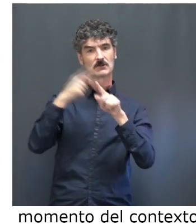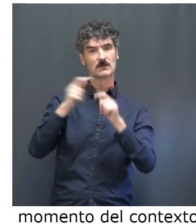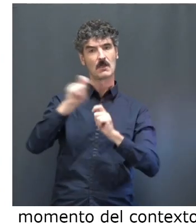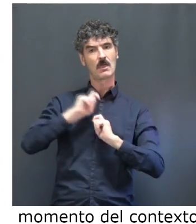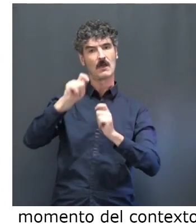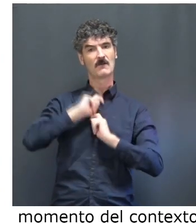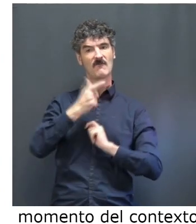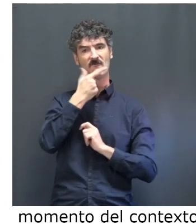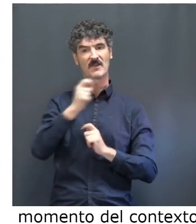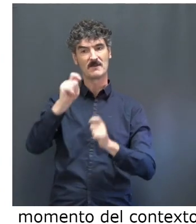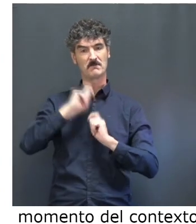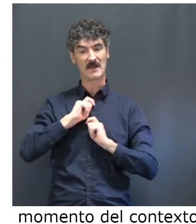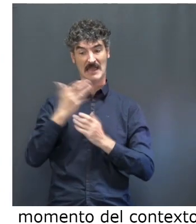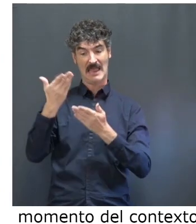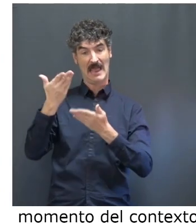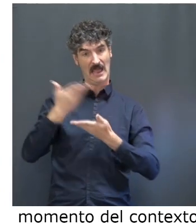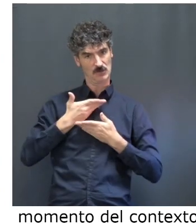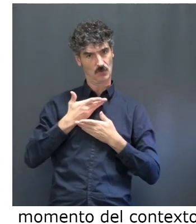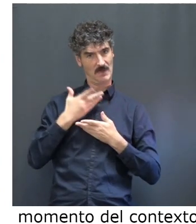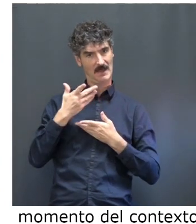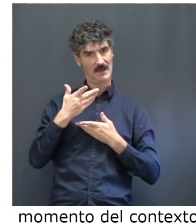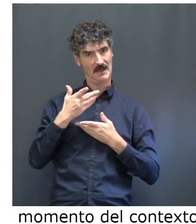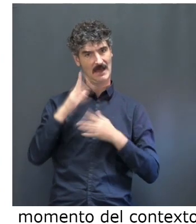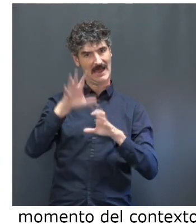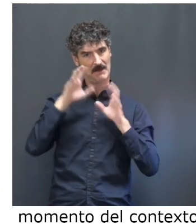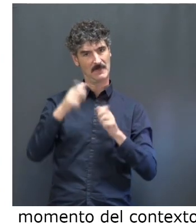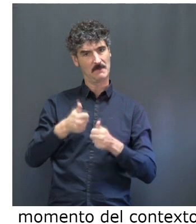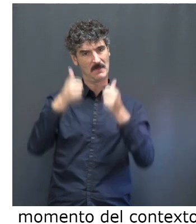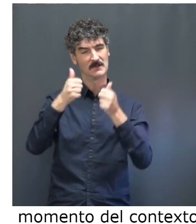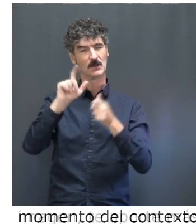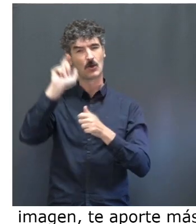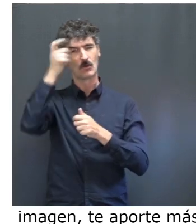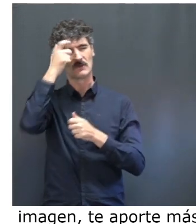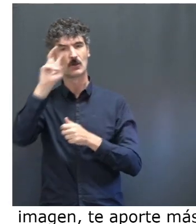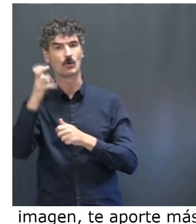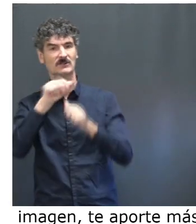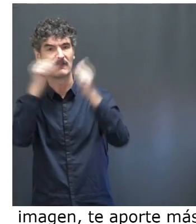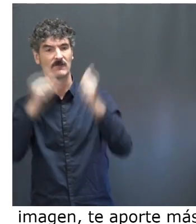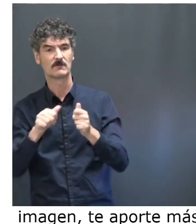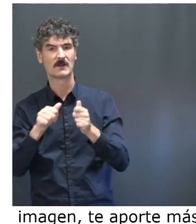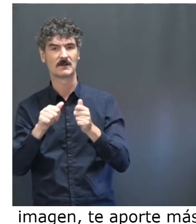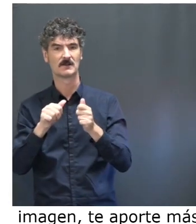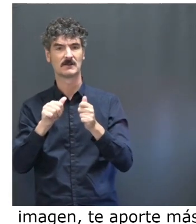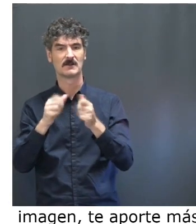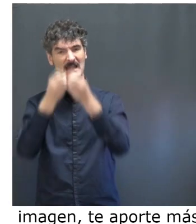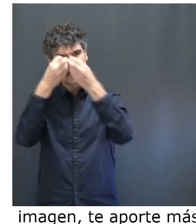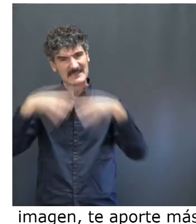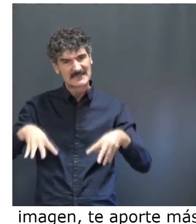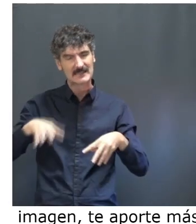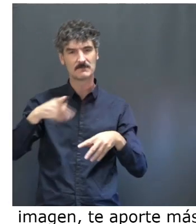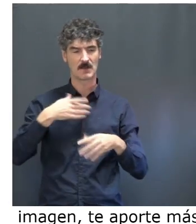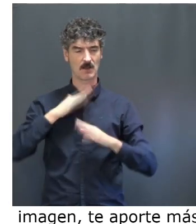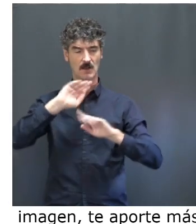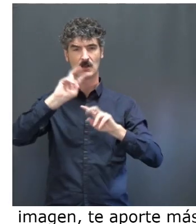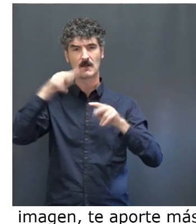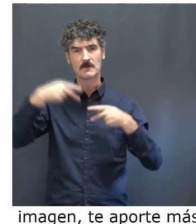sea más fácil, que te ayude a aprender, y en otro concepto necesitas a lo mejor hacerte un esquema, estar más contigo mismo,